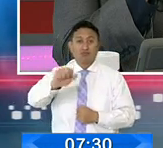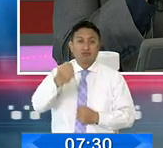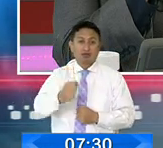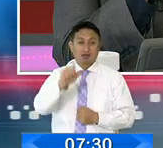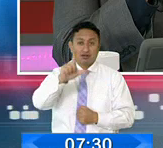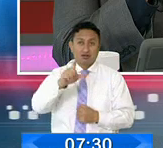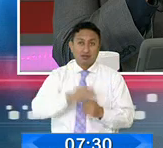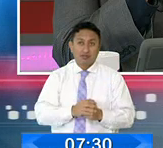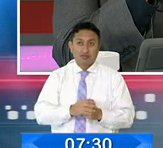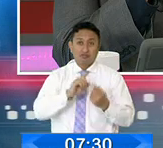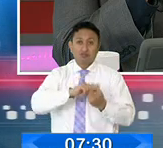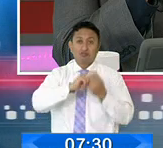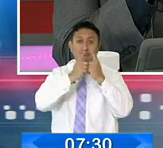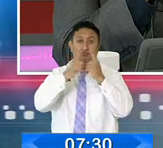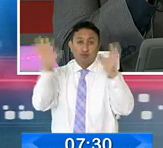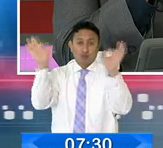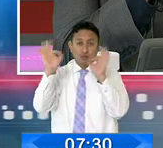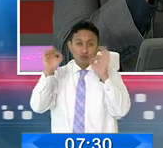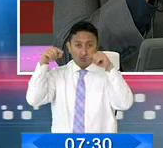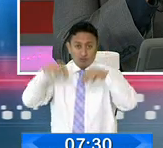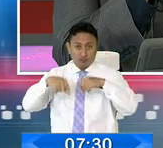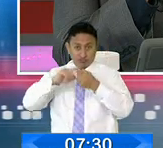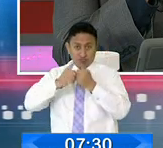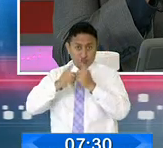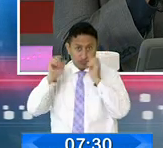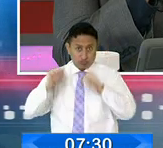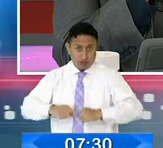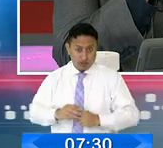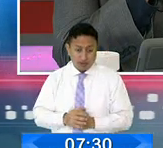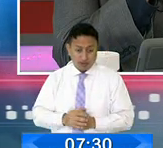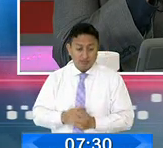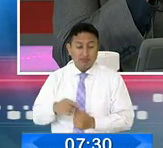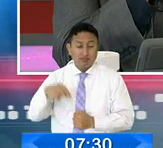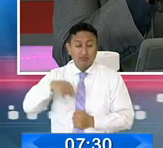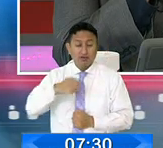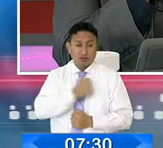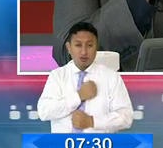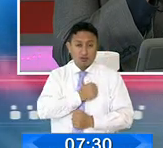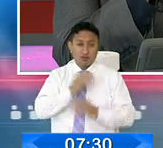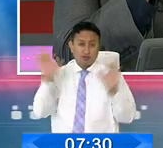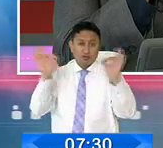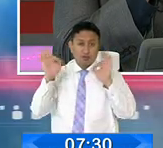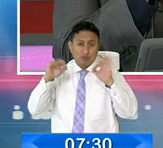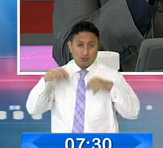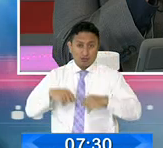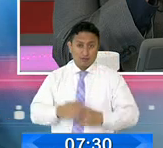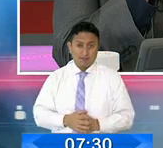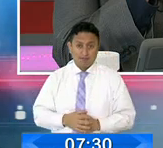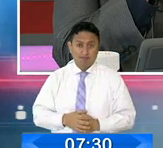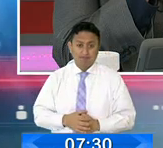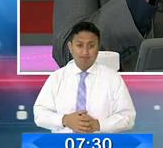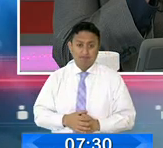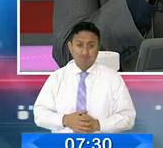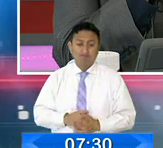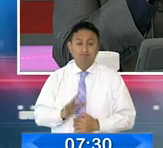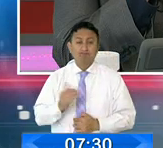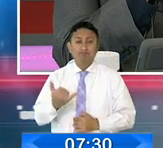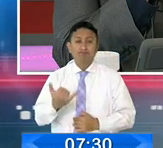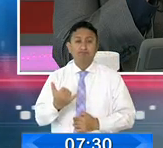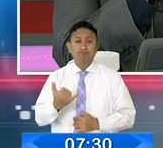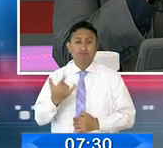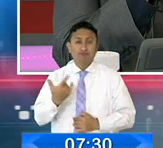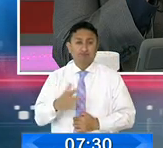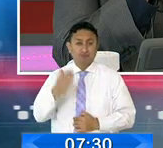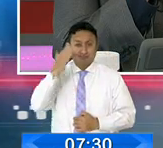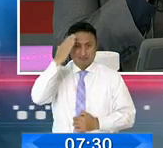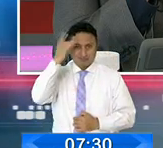y pasarlo con energía eléctrica, que es una energía que se produce en el país. En este momento tenemos entendido